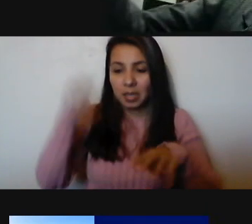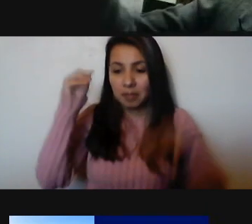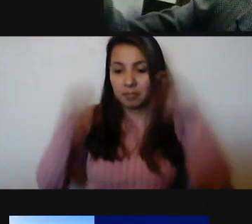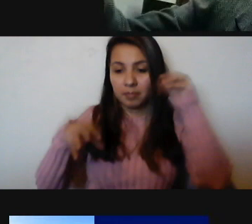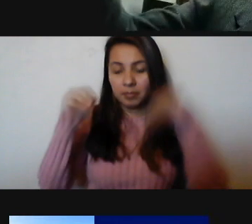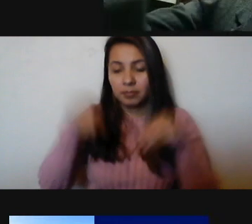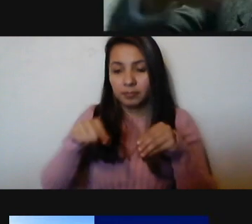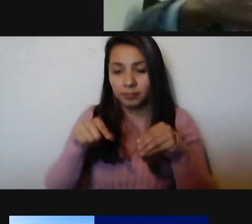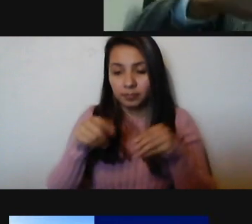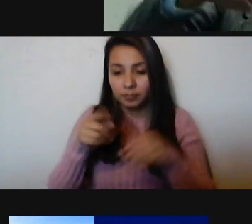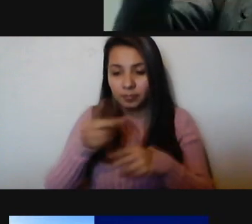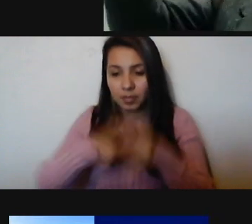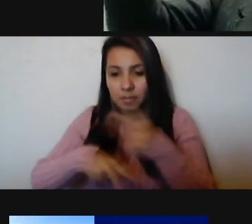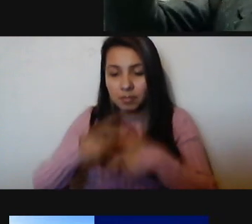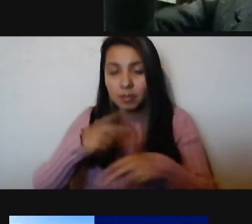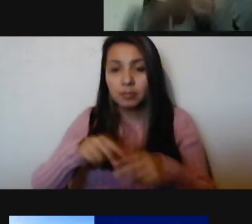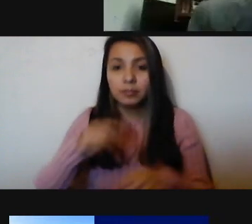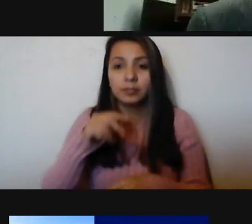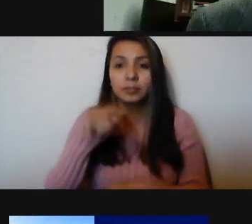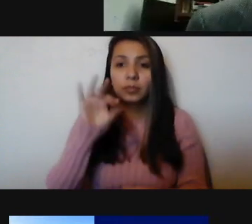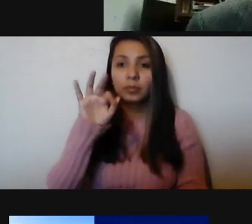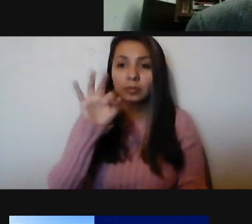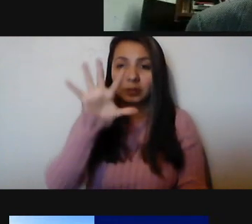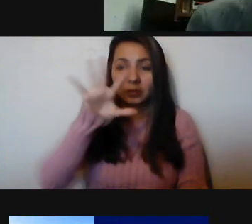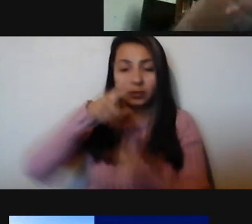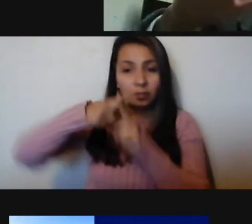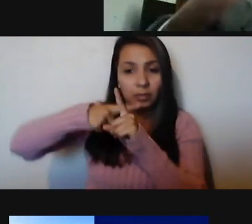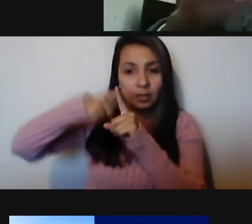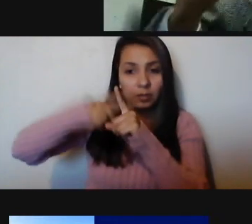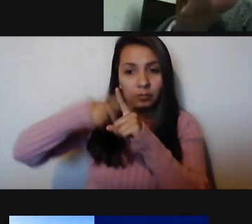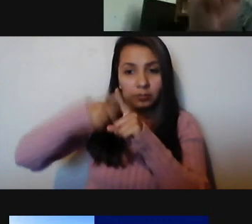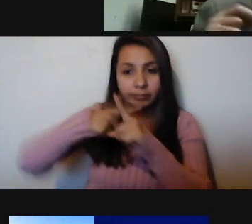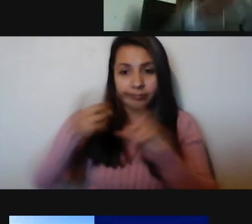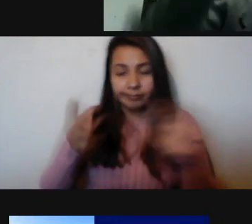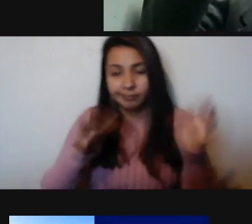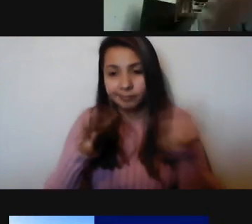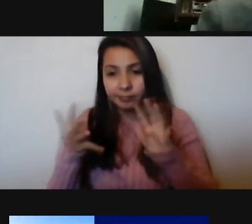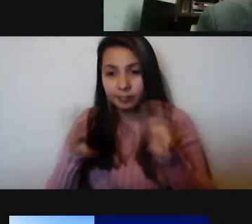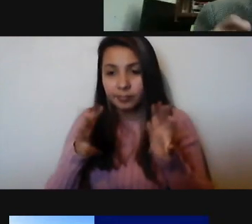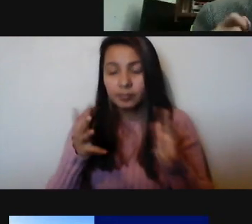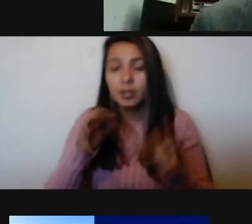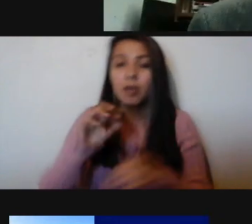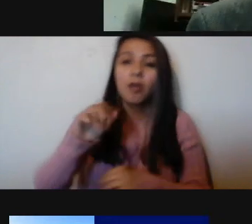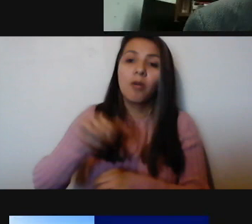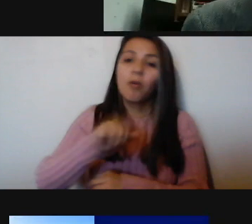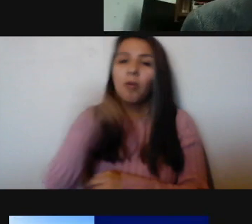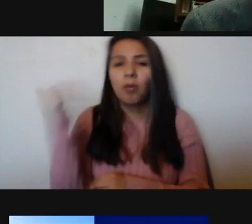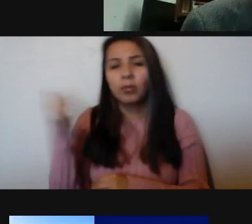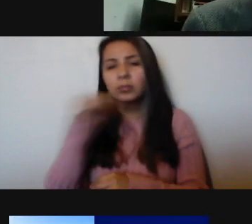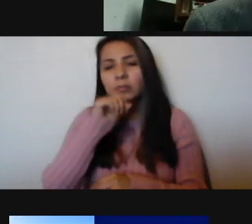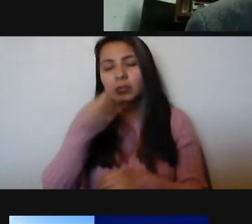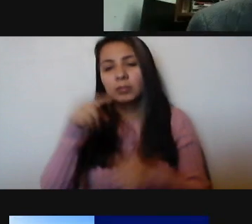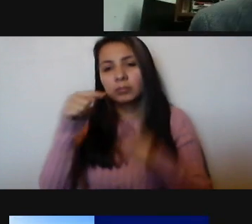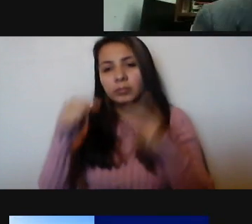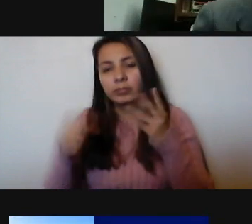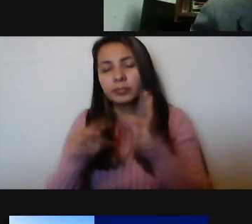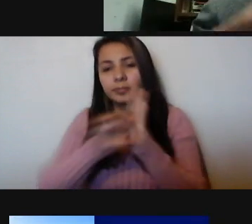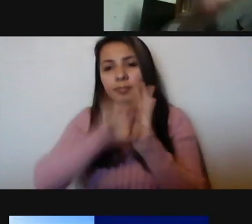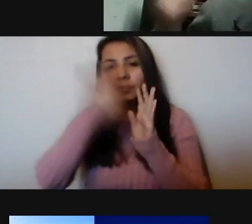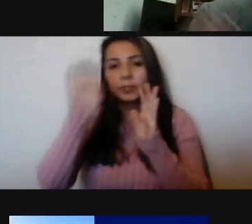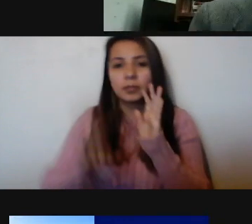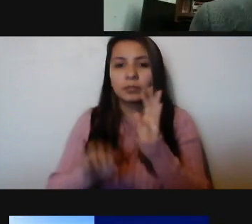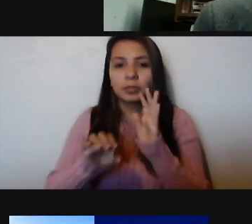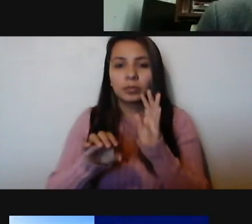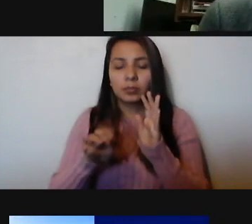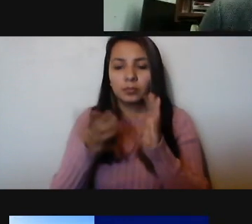tienen el eje C del crecimiento cristalino a 45 grados más o menos del eje longitudinal del campo magnético.